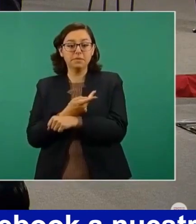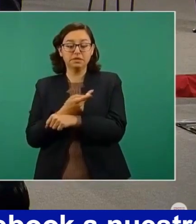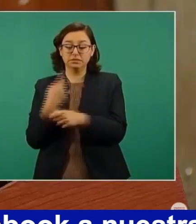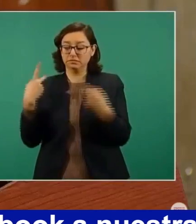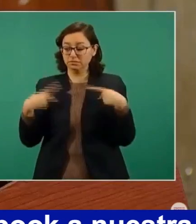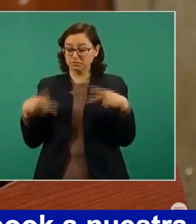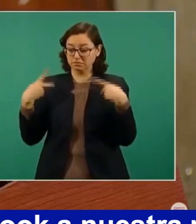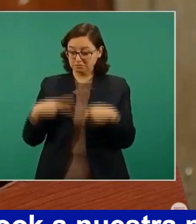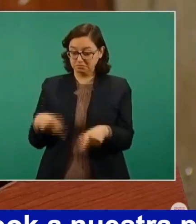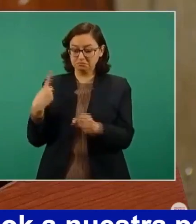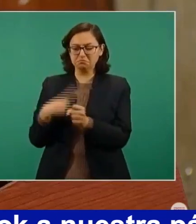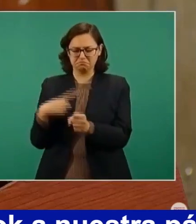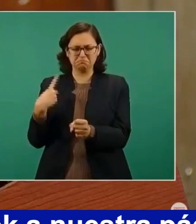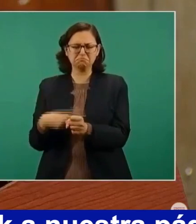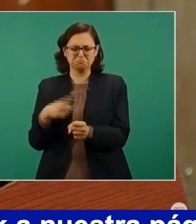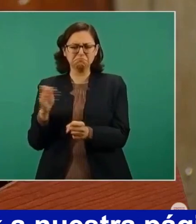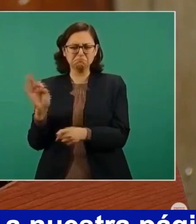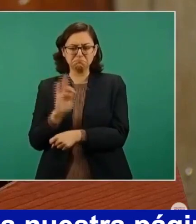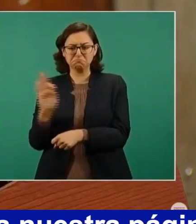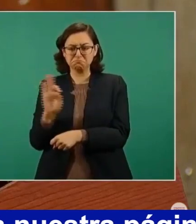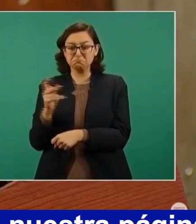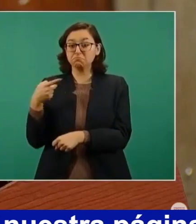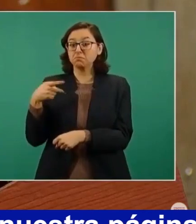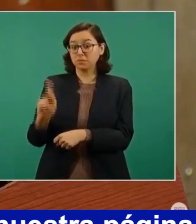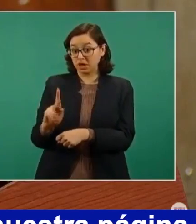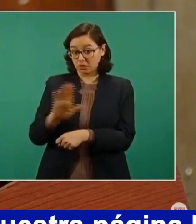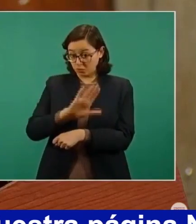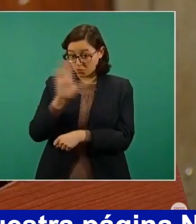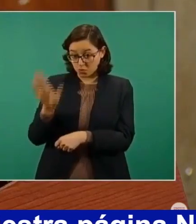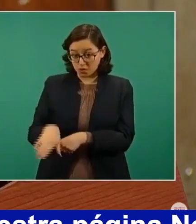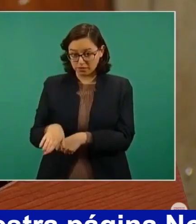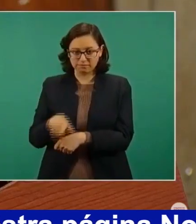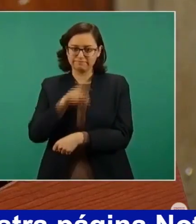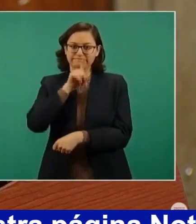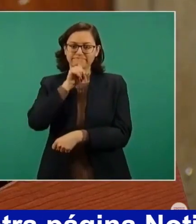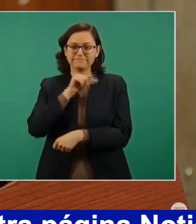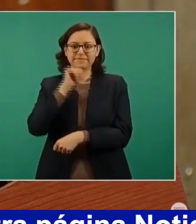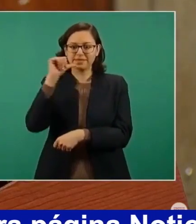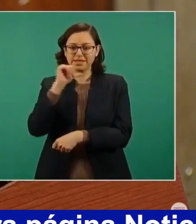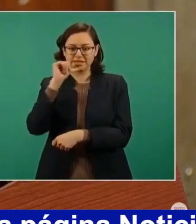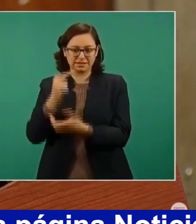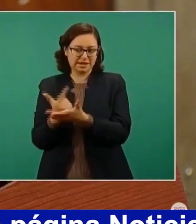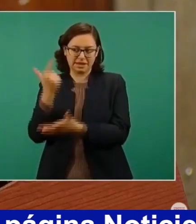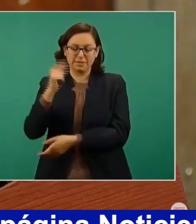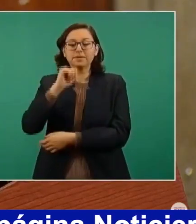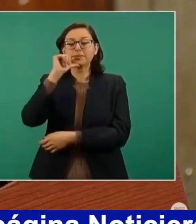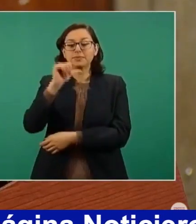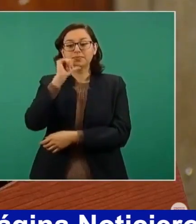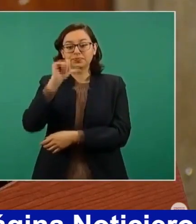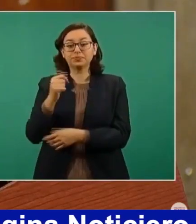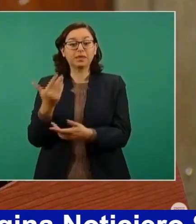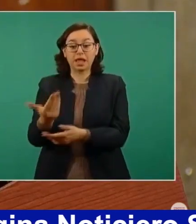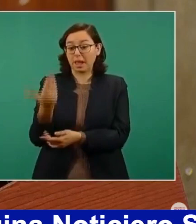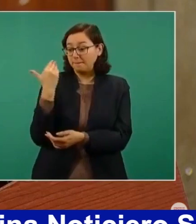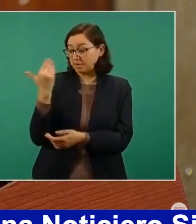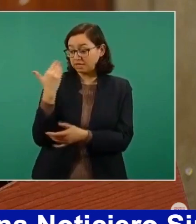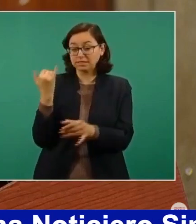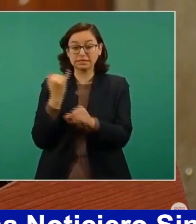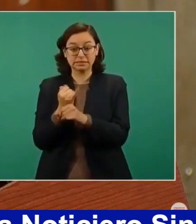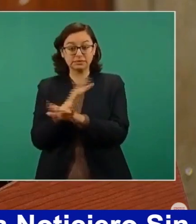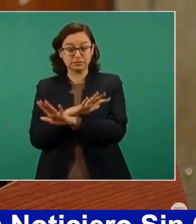fatales, pero también extiende, en un estudio reciente muy bien formulado a pesar